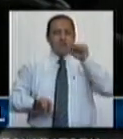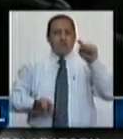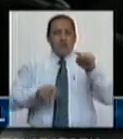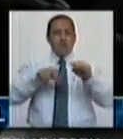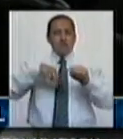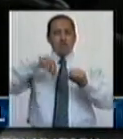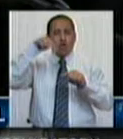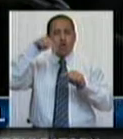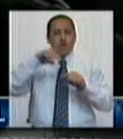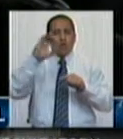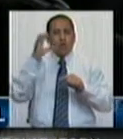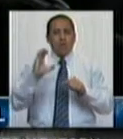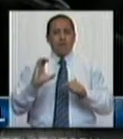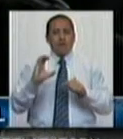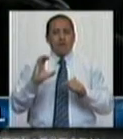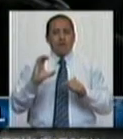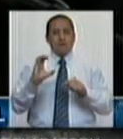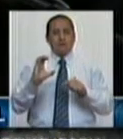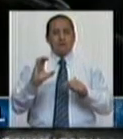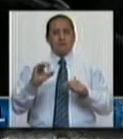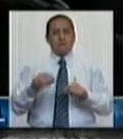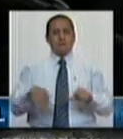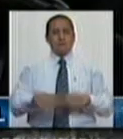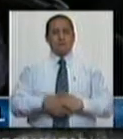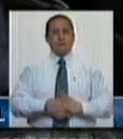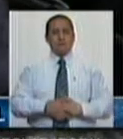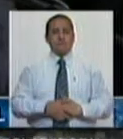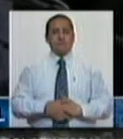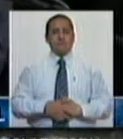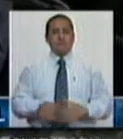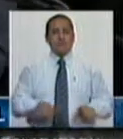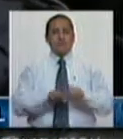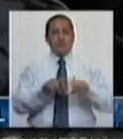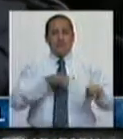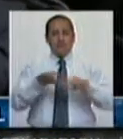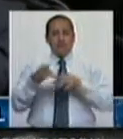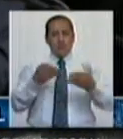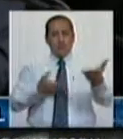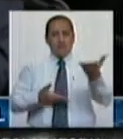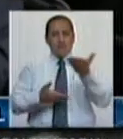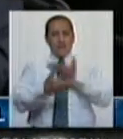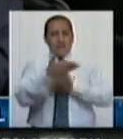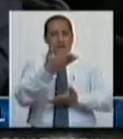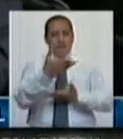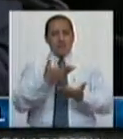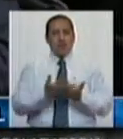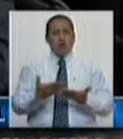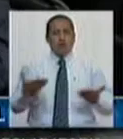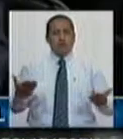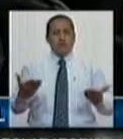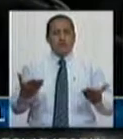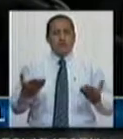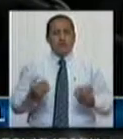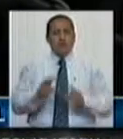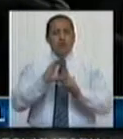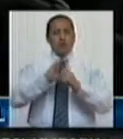hasta el norte de Colombia y hacer un intercambio de productos, la